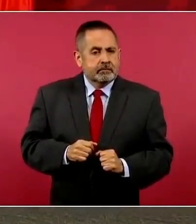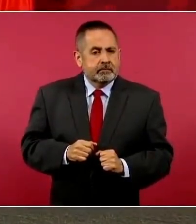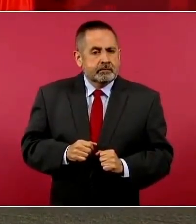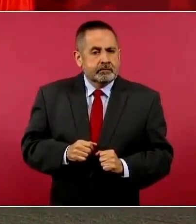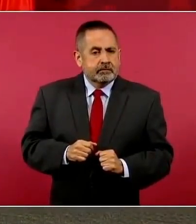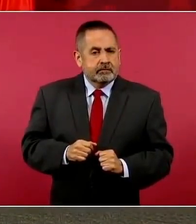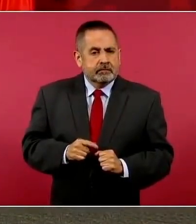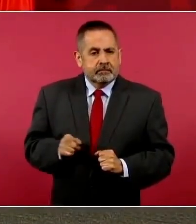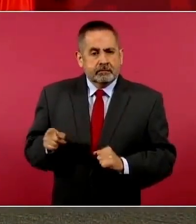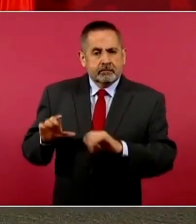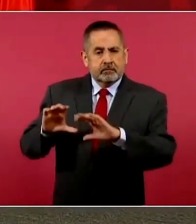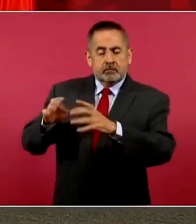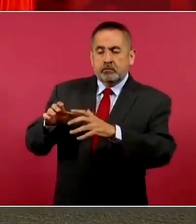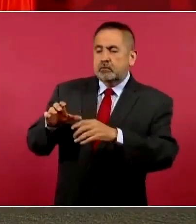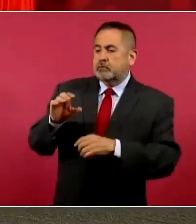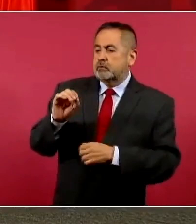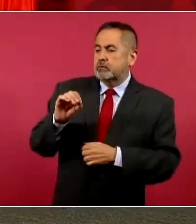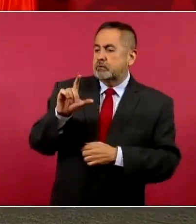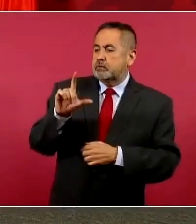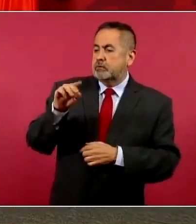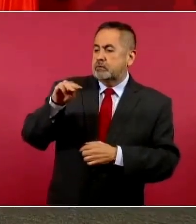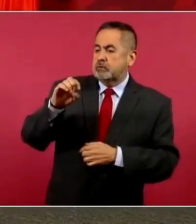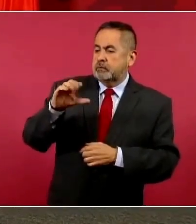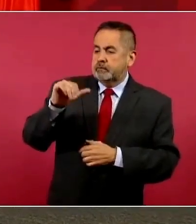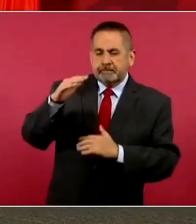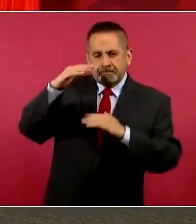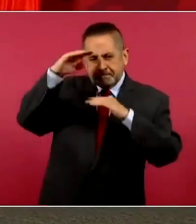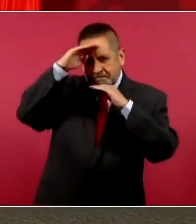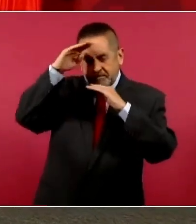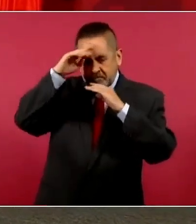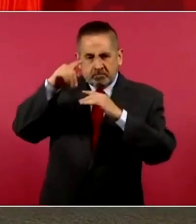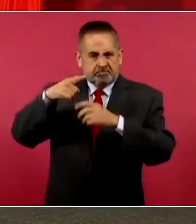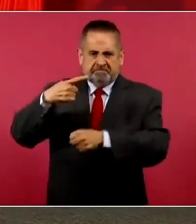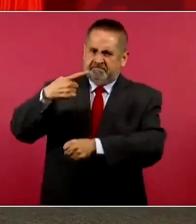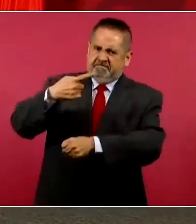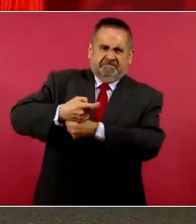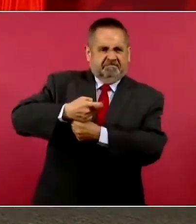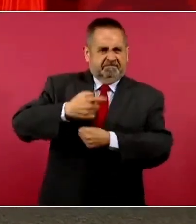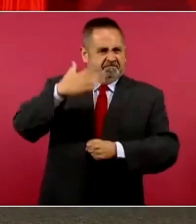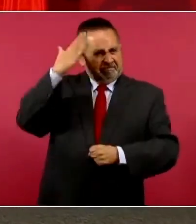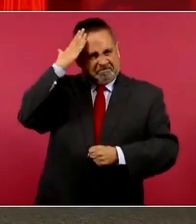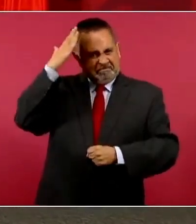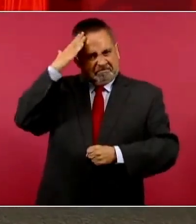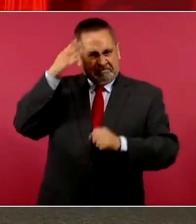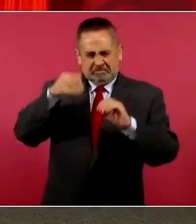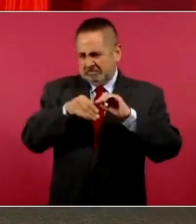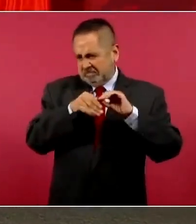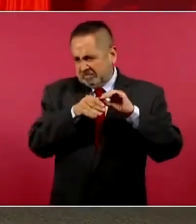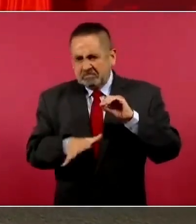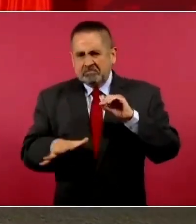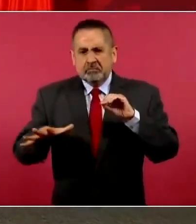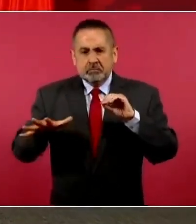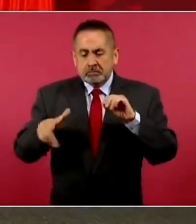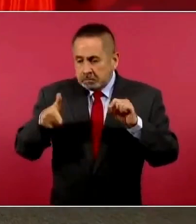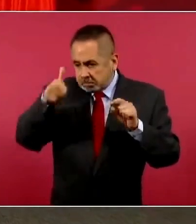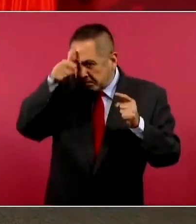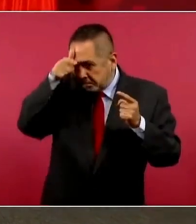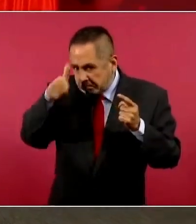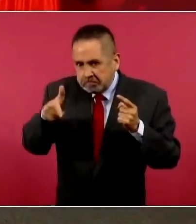la cultura olmeca es la cultura madre, y encuentra